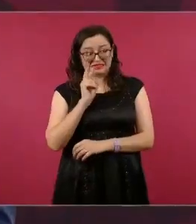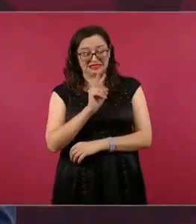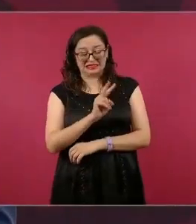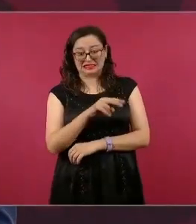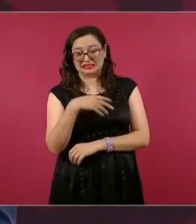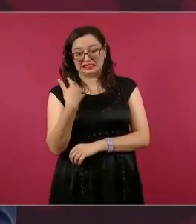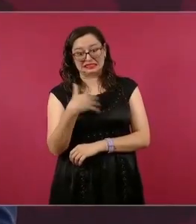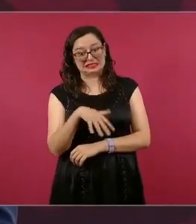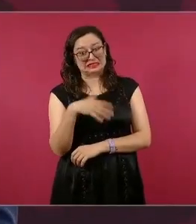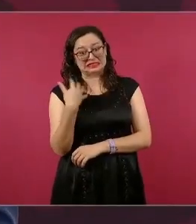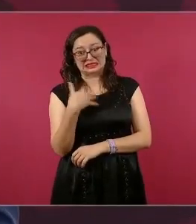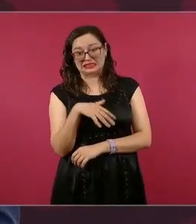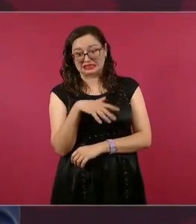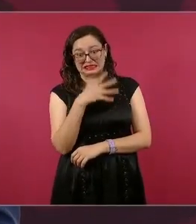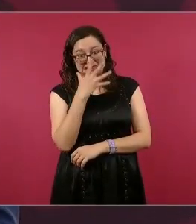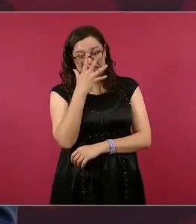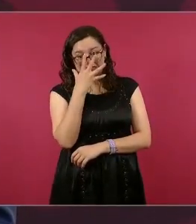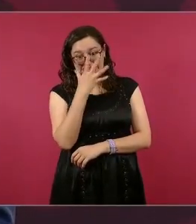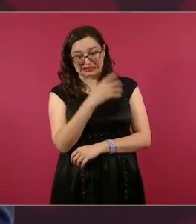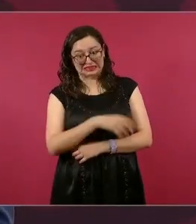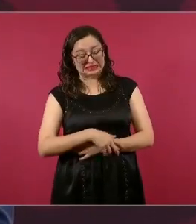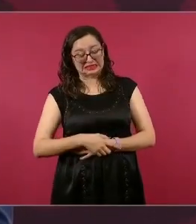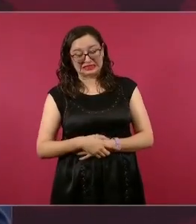nada más el encabezado